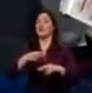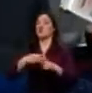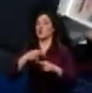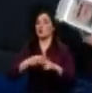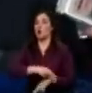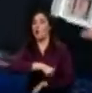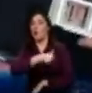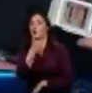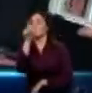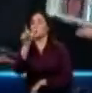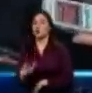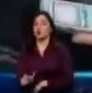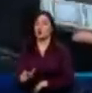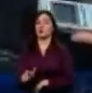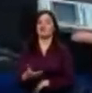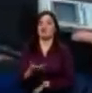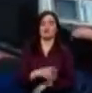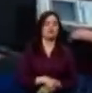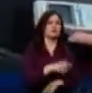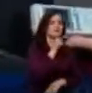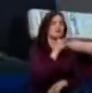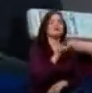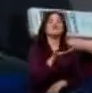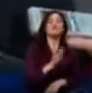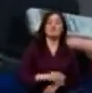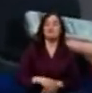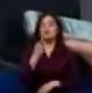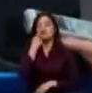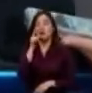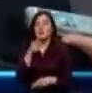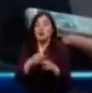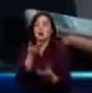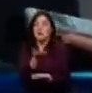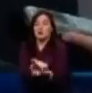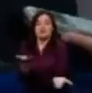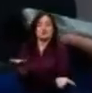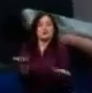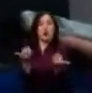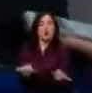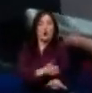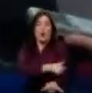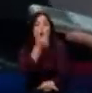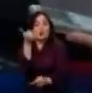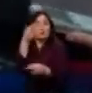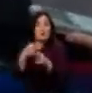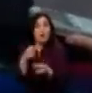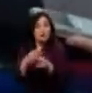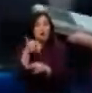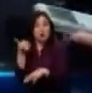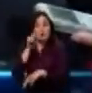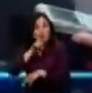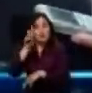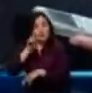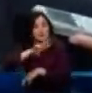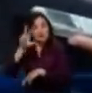pronto hay otros nombres que pueden aportar mucho más. ¿Quién? Pues bueno, hay que ver quiénes más proponen, porque si hoy día hubieran propuesto estos nombres, tal vez ya se hubiera